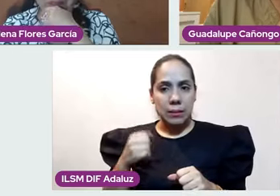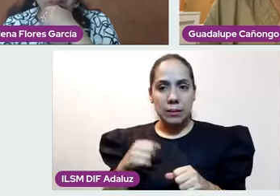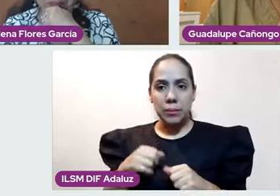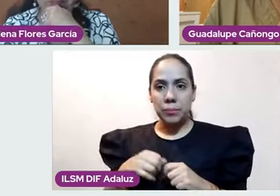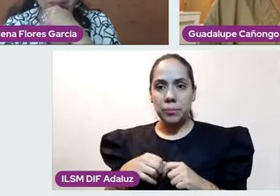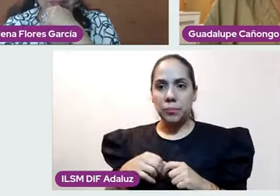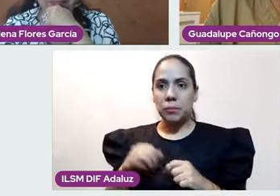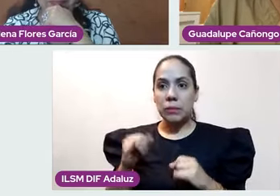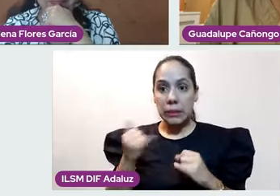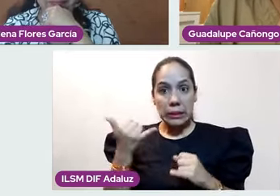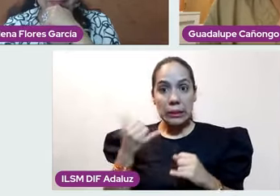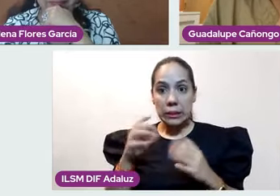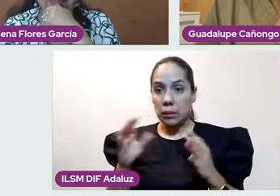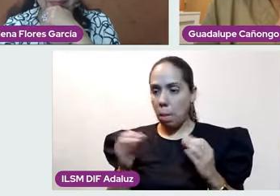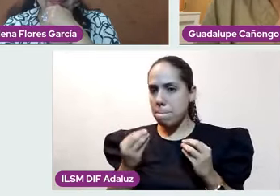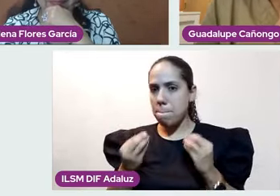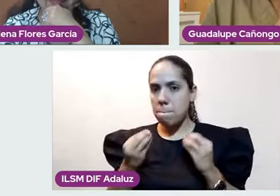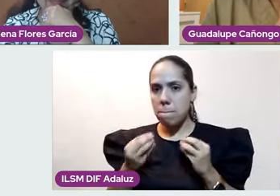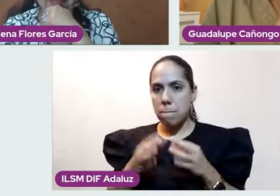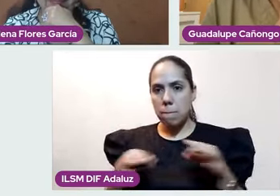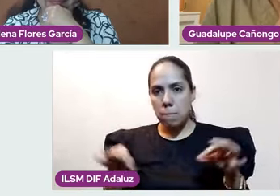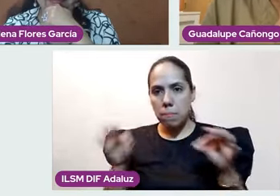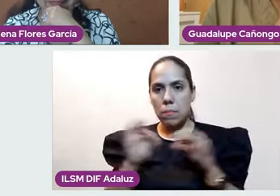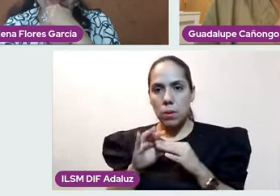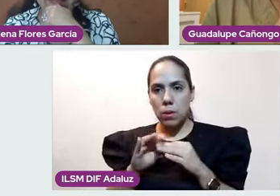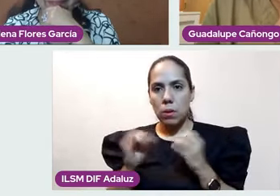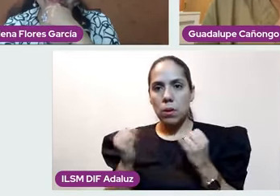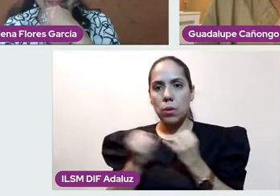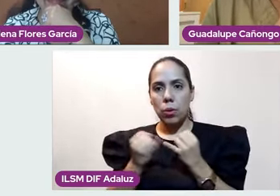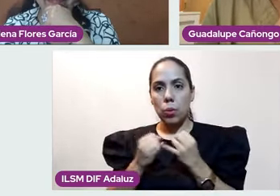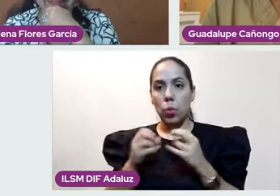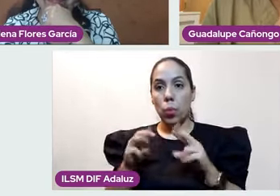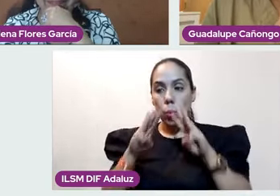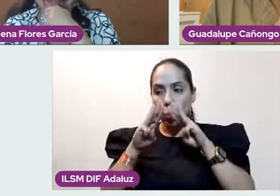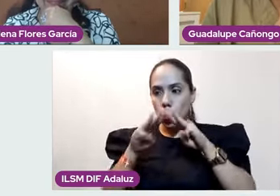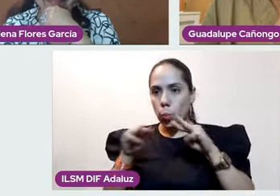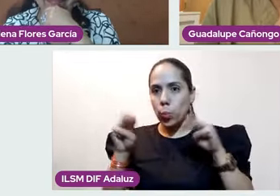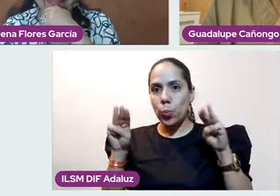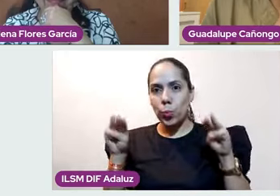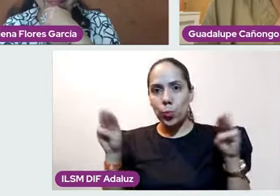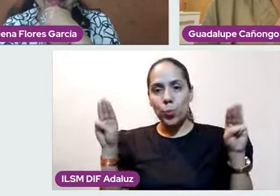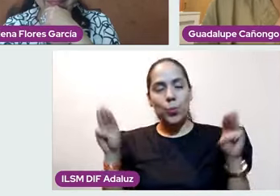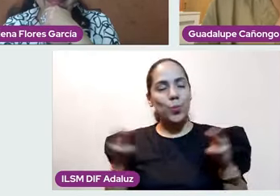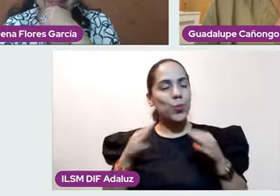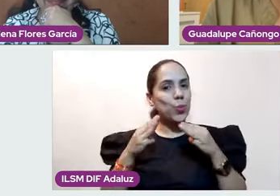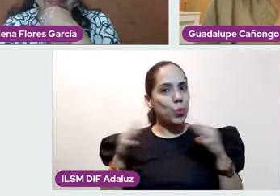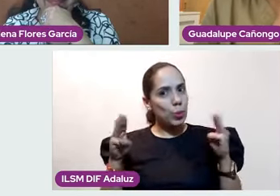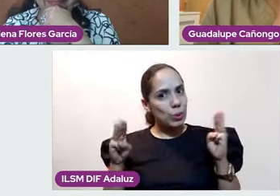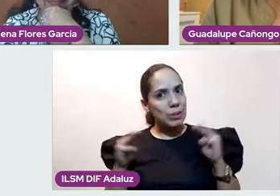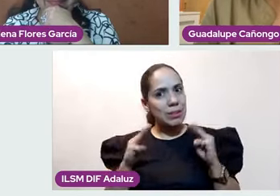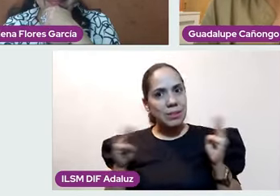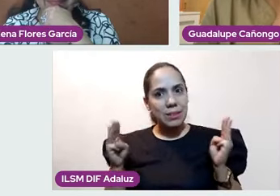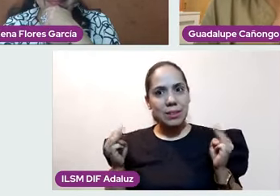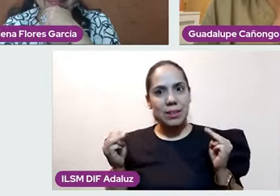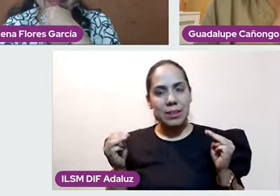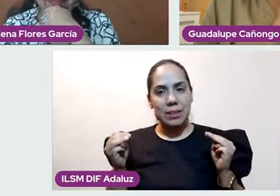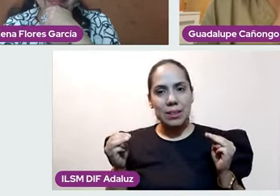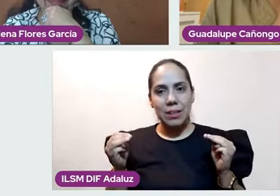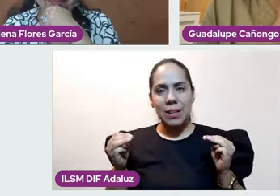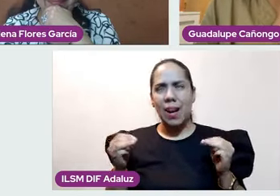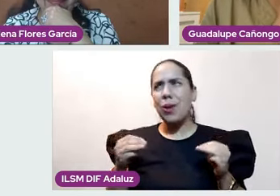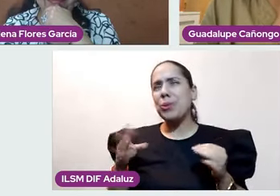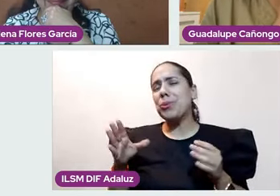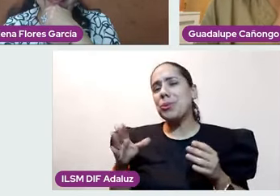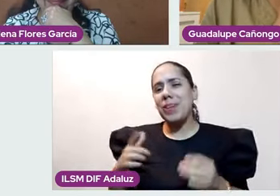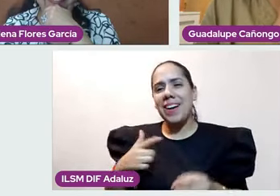muchas personas mayores, ¿no? El tema de la música, simplemente. Ay, ya no, ya hace mucho que no oía mi música porque lo que